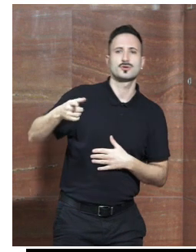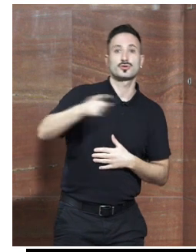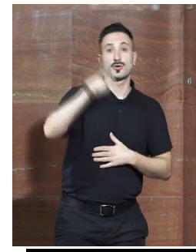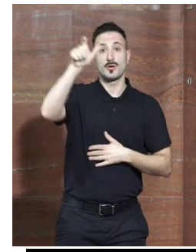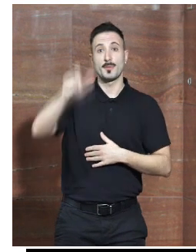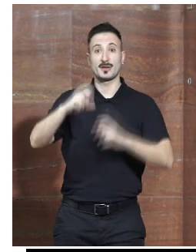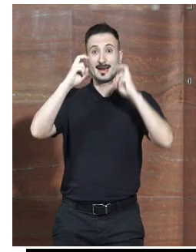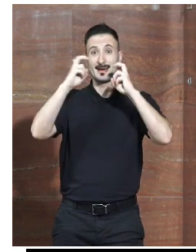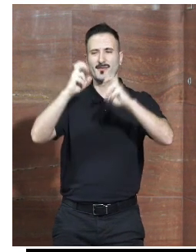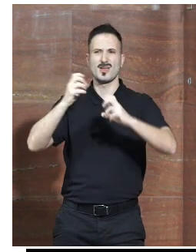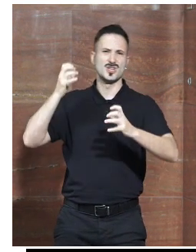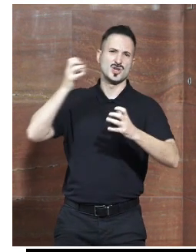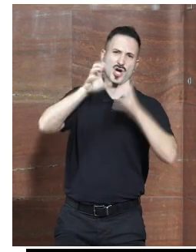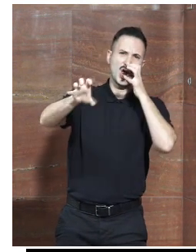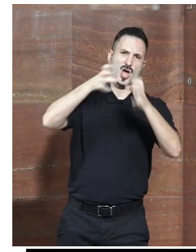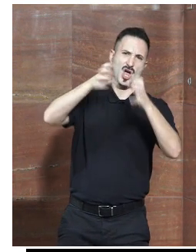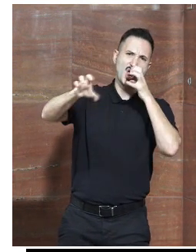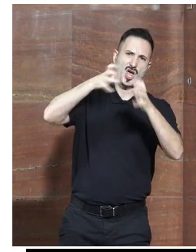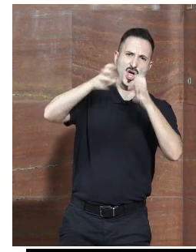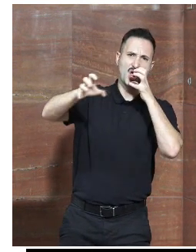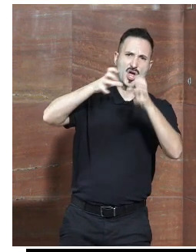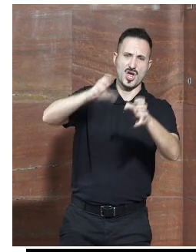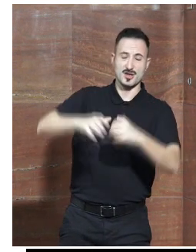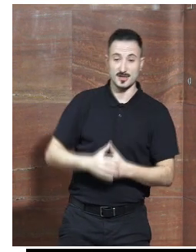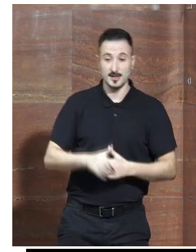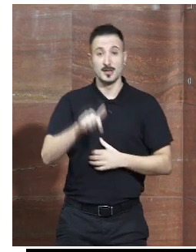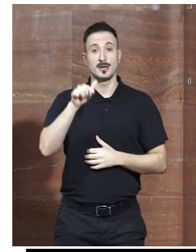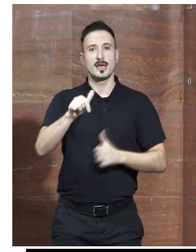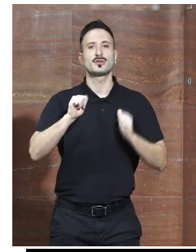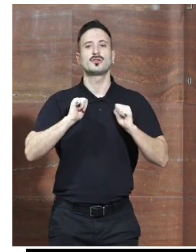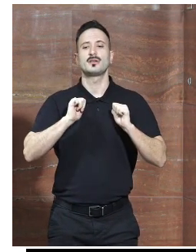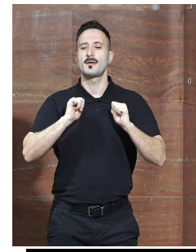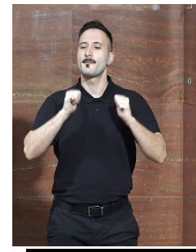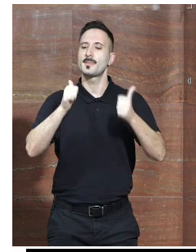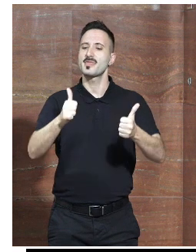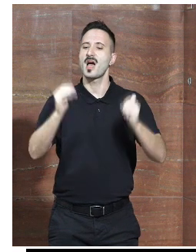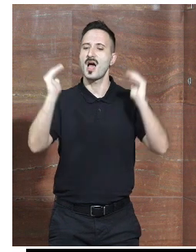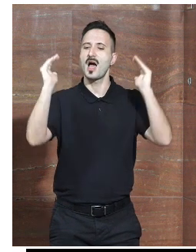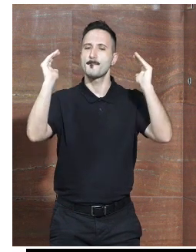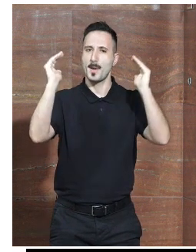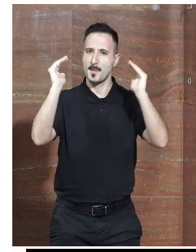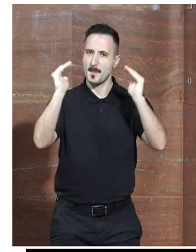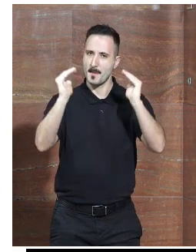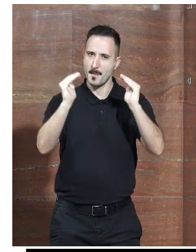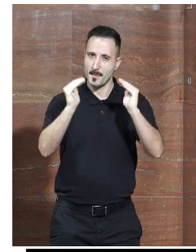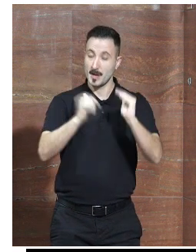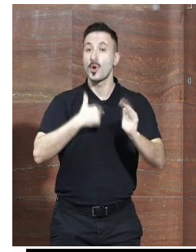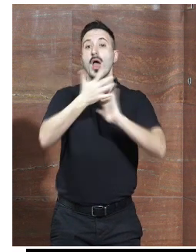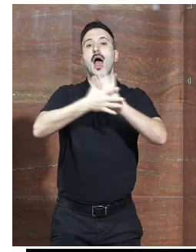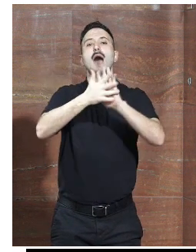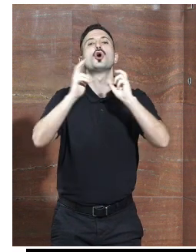a Renfe. Eso ahora mismo empieza a ser mucho menos. O sea, Renfe, y te hablo de